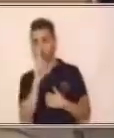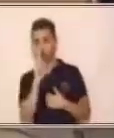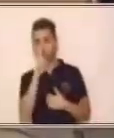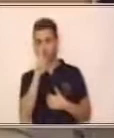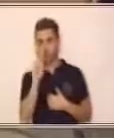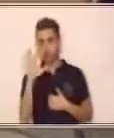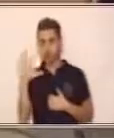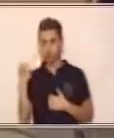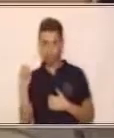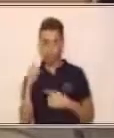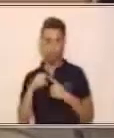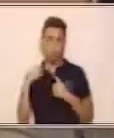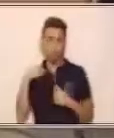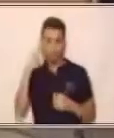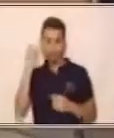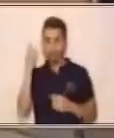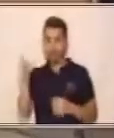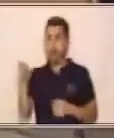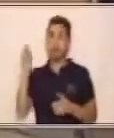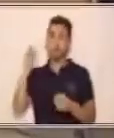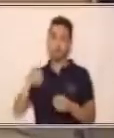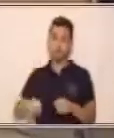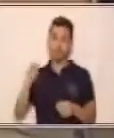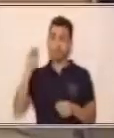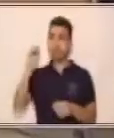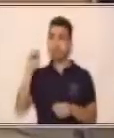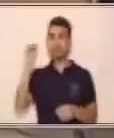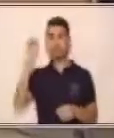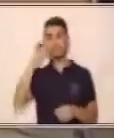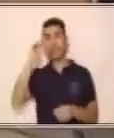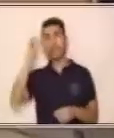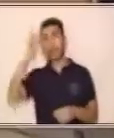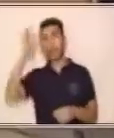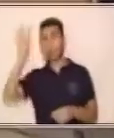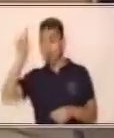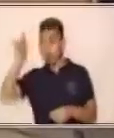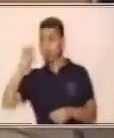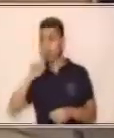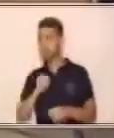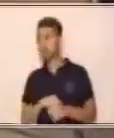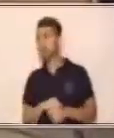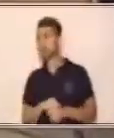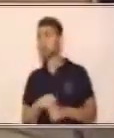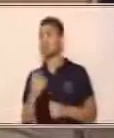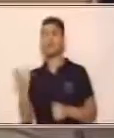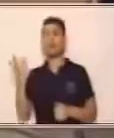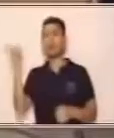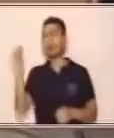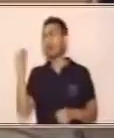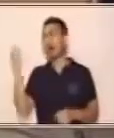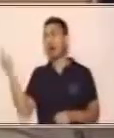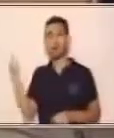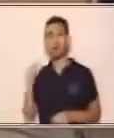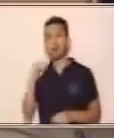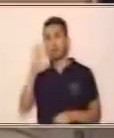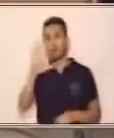1.25. Muy bien, entonces, ¿qué hago en este caso? En este caso, solamente voy a bajar el número